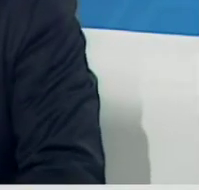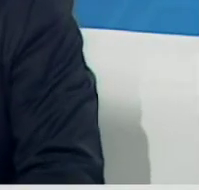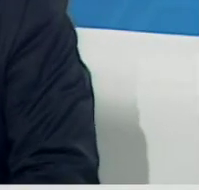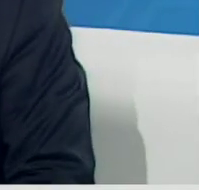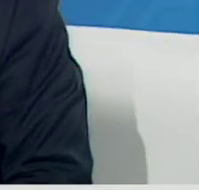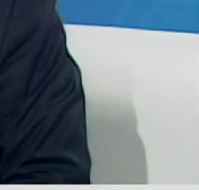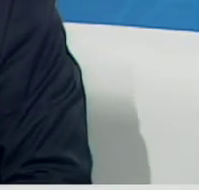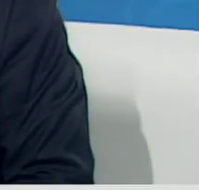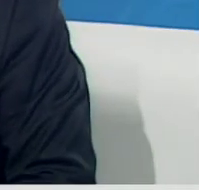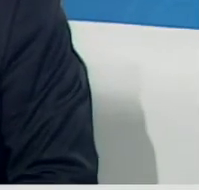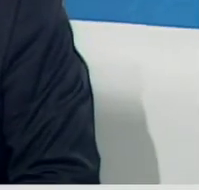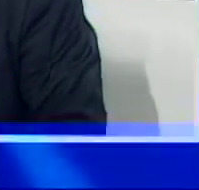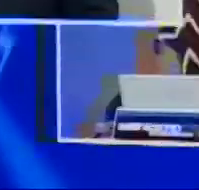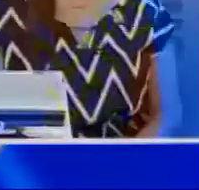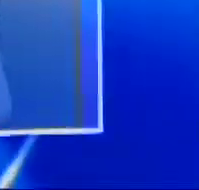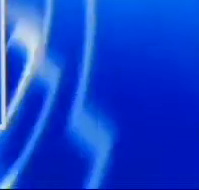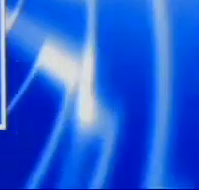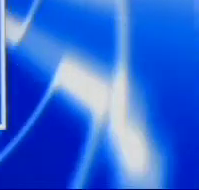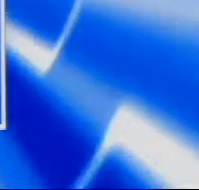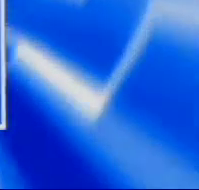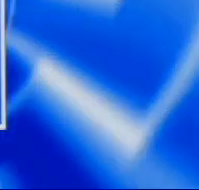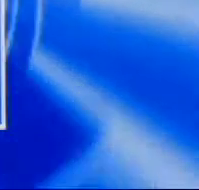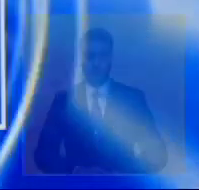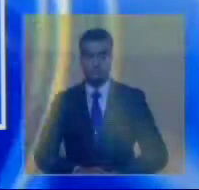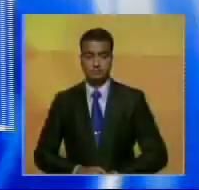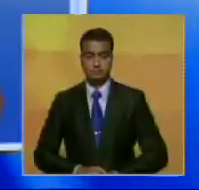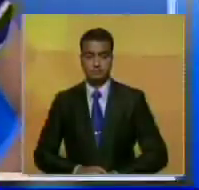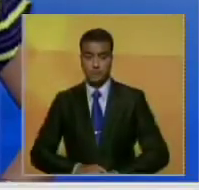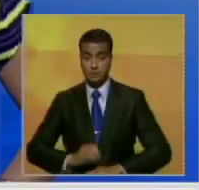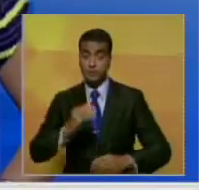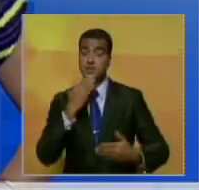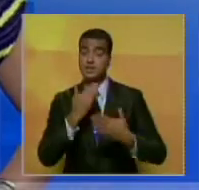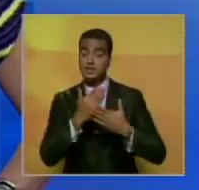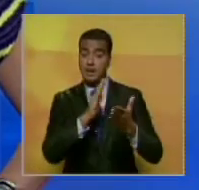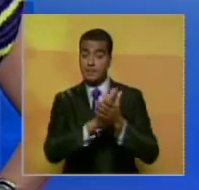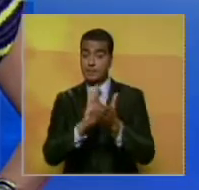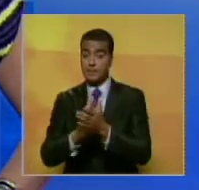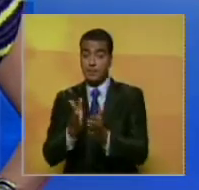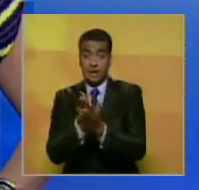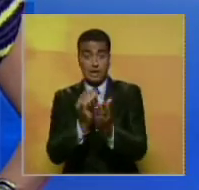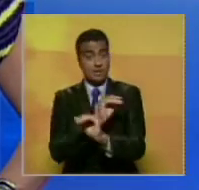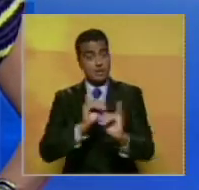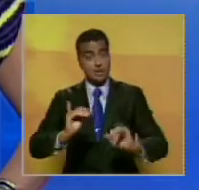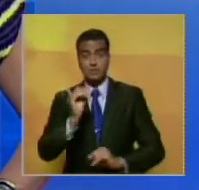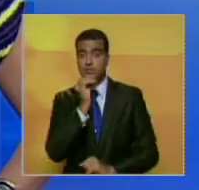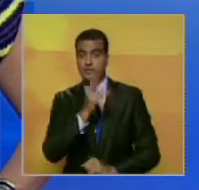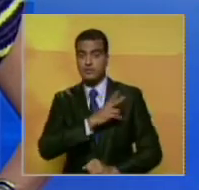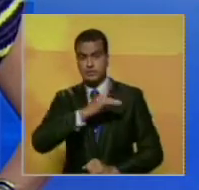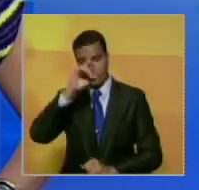Acción Democrática. Quedamos con Endrina. Gracias, Eduardo. Amigos, hasta aquí la presente emisión de su Noticiero